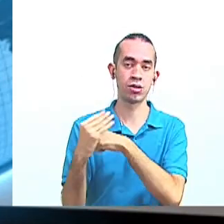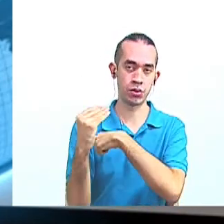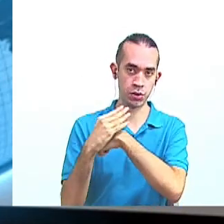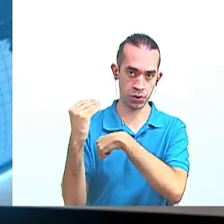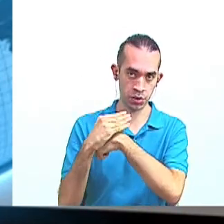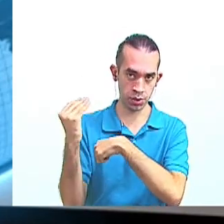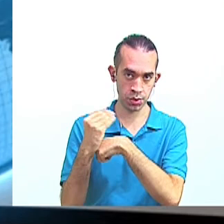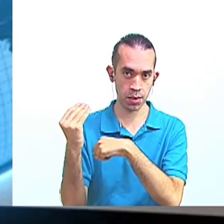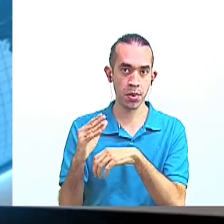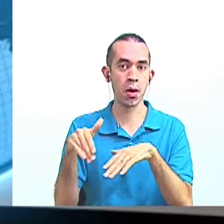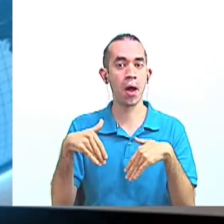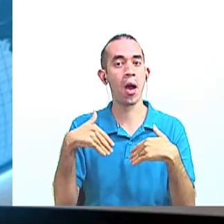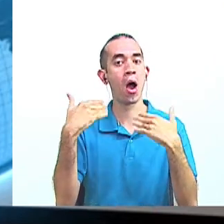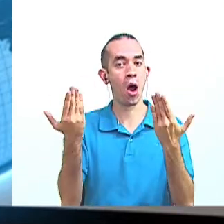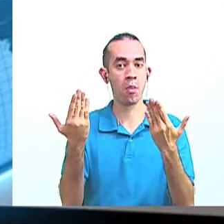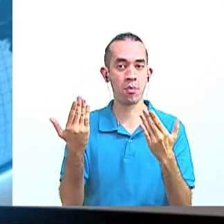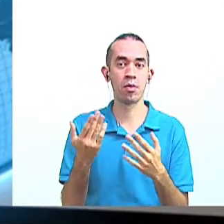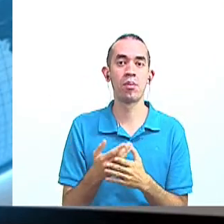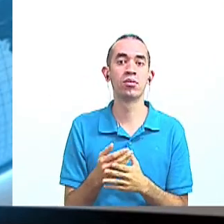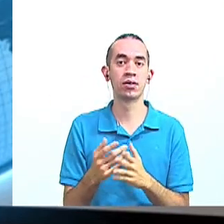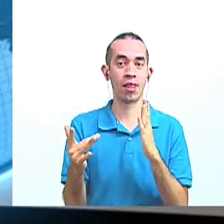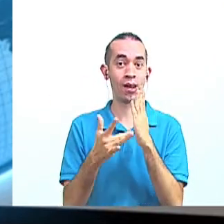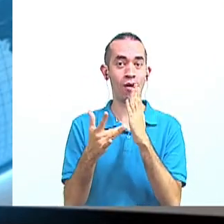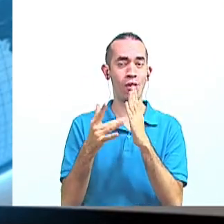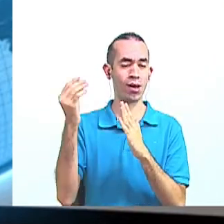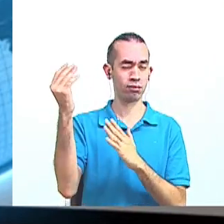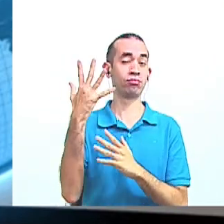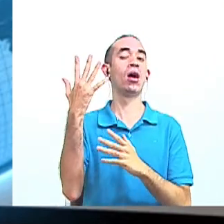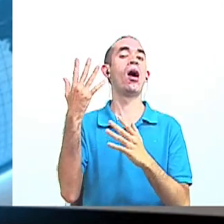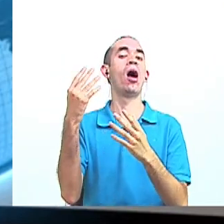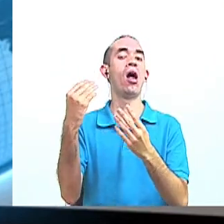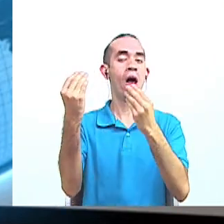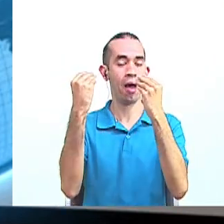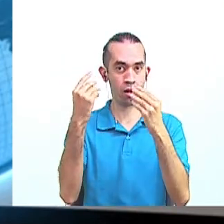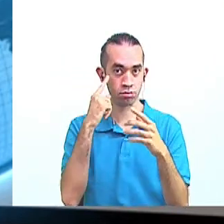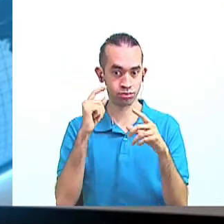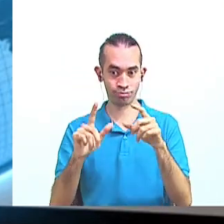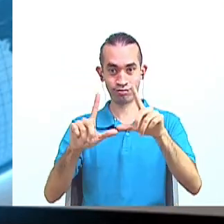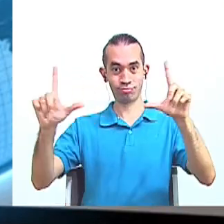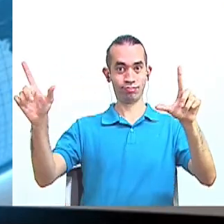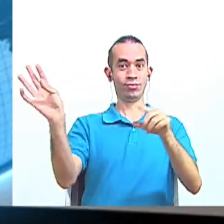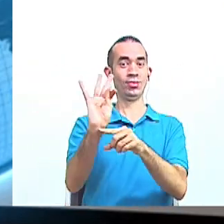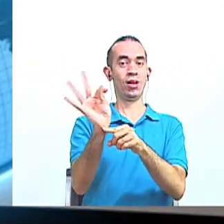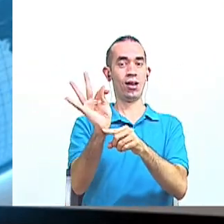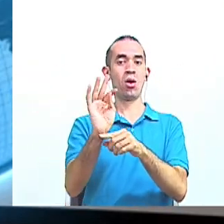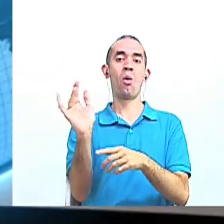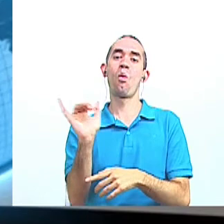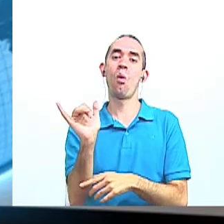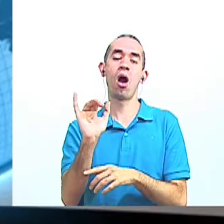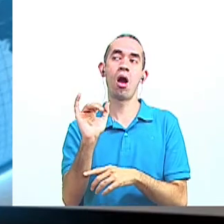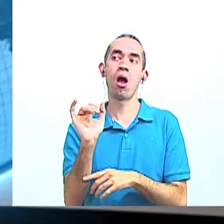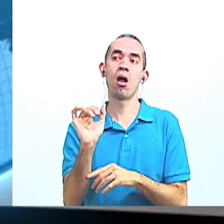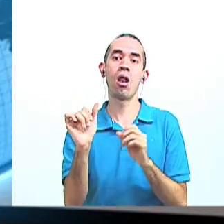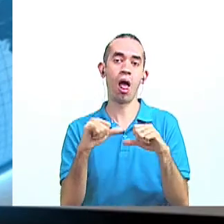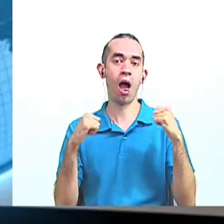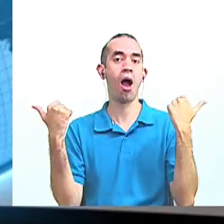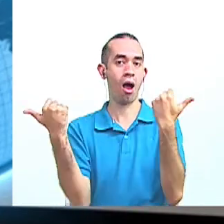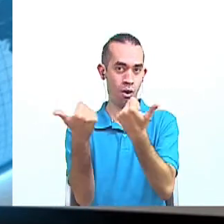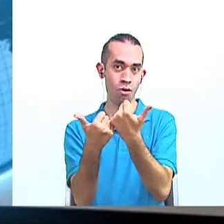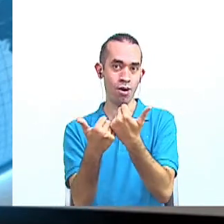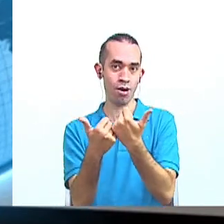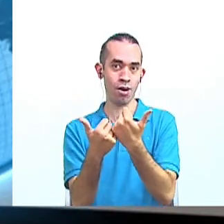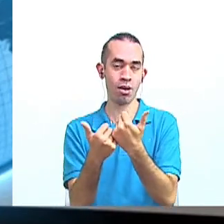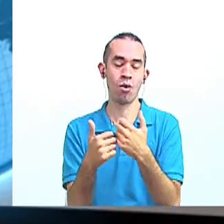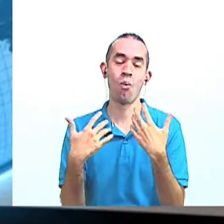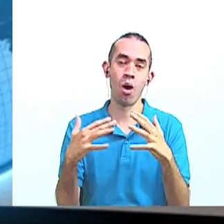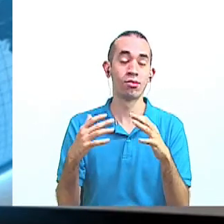a través de la magia de la tecnología en esta pantalla que se ha convertido pues en un salón de